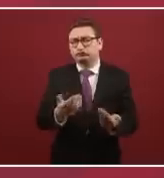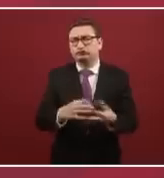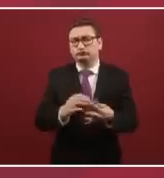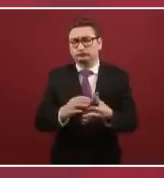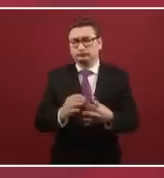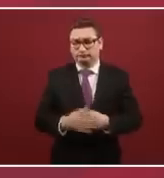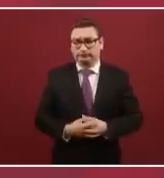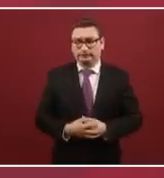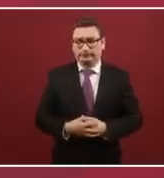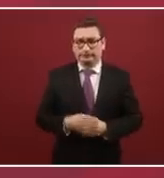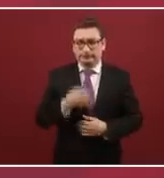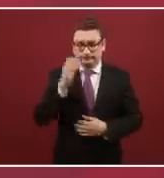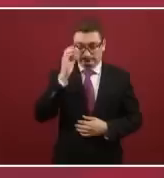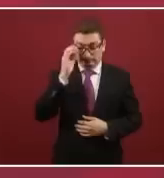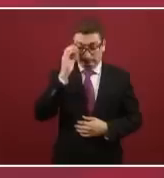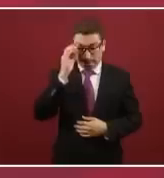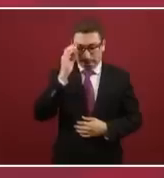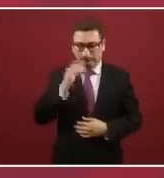lugar muy